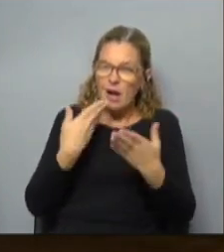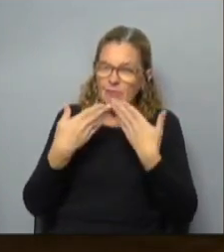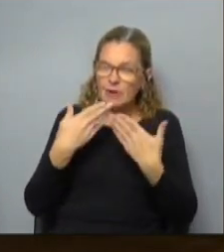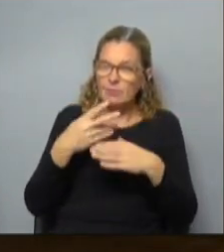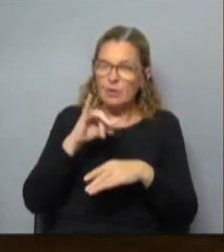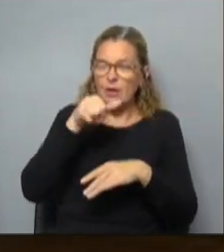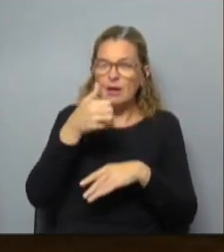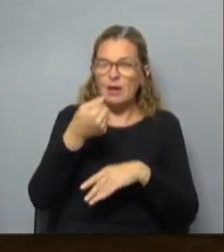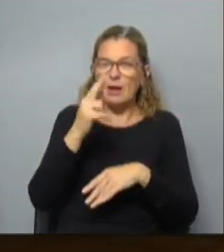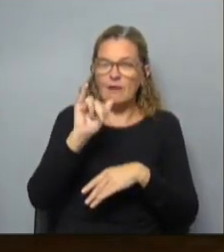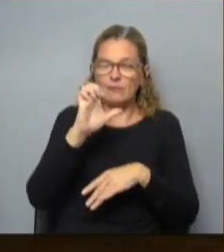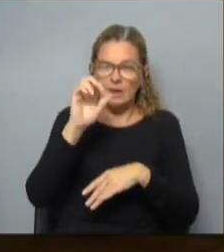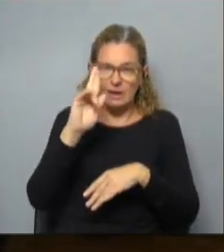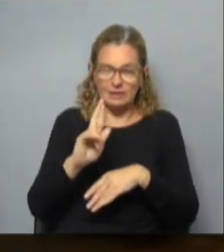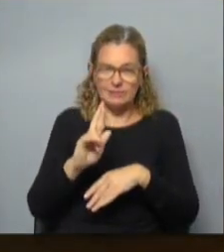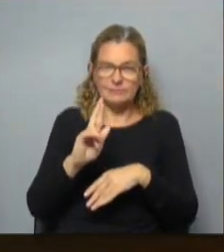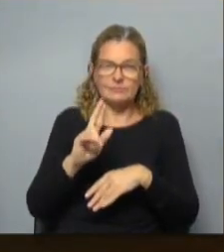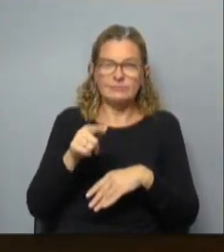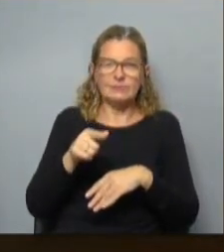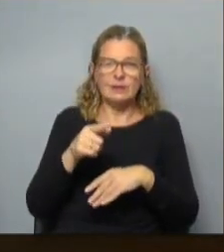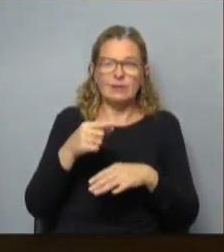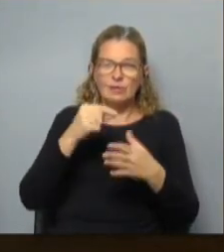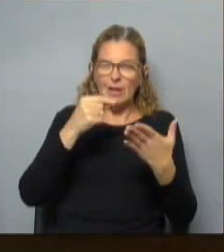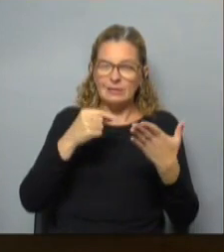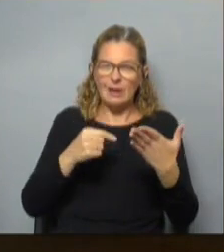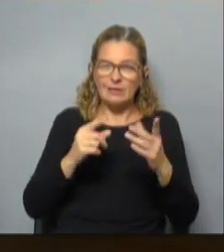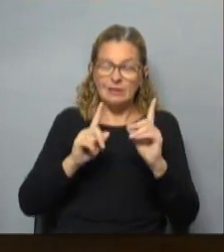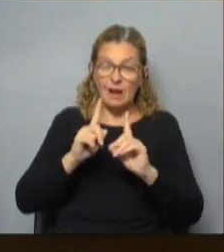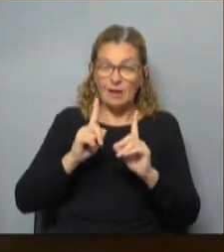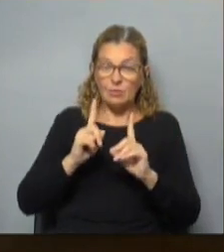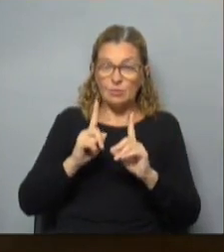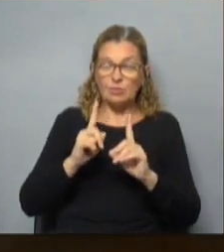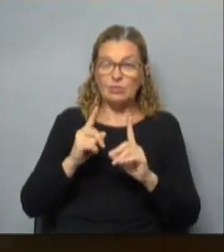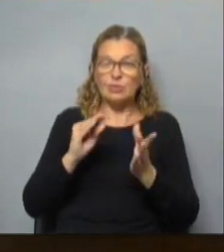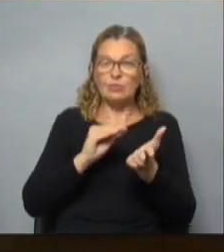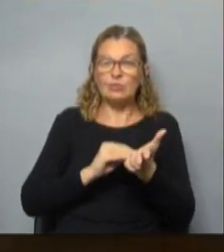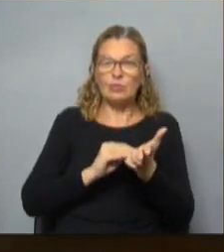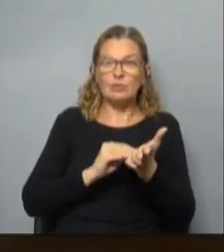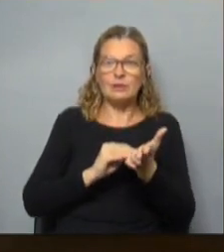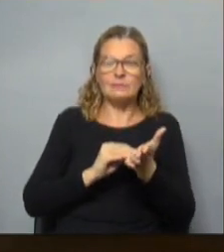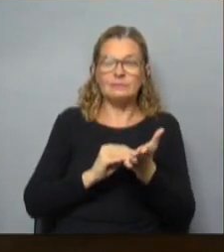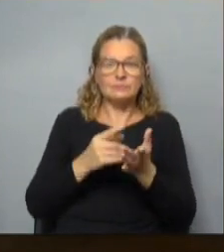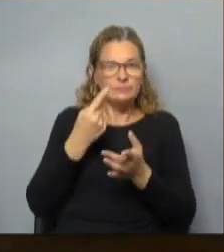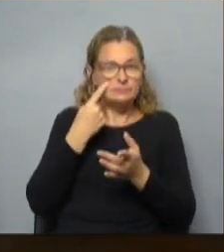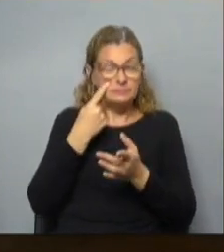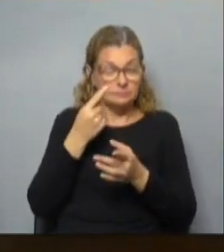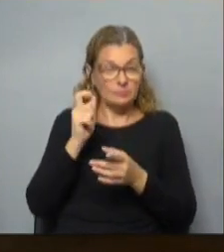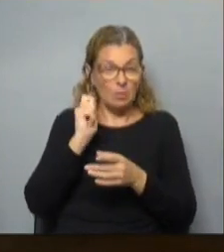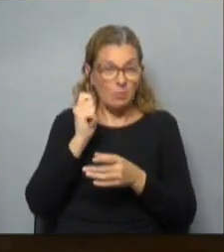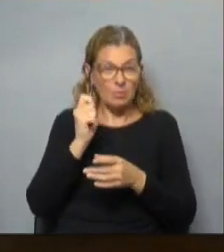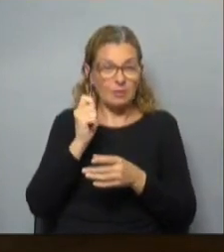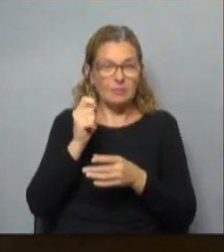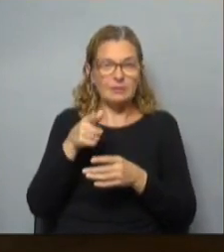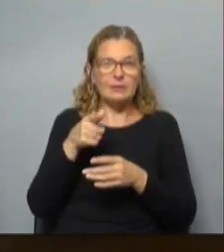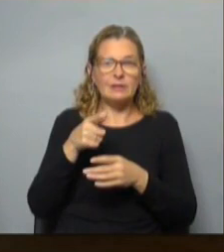javier benet que nos dio detalles algunos de los detalles que bueno que se pueden dar a conocer públicamente de esta